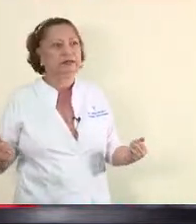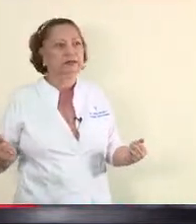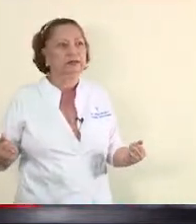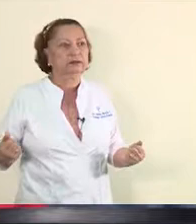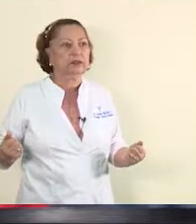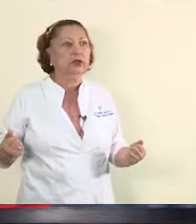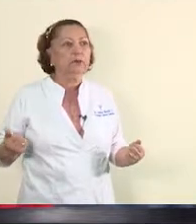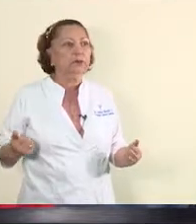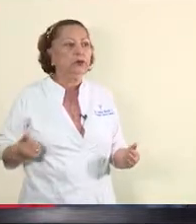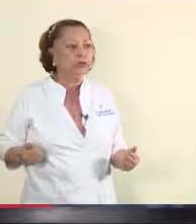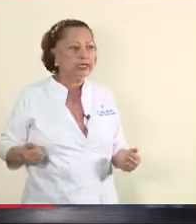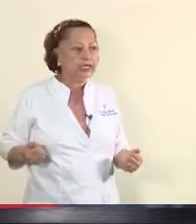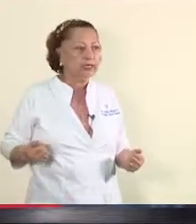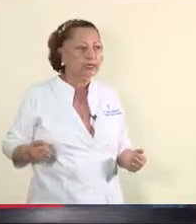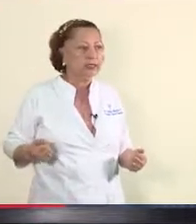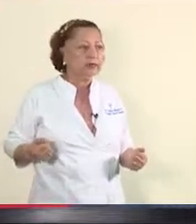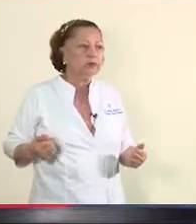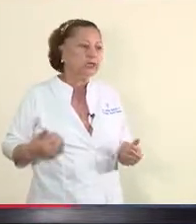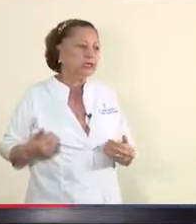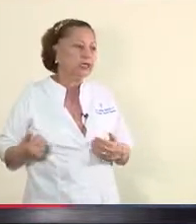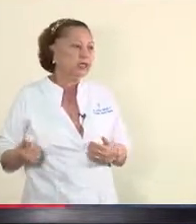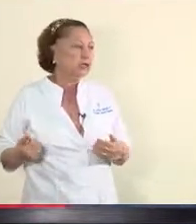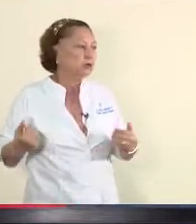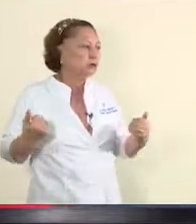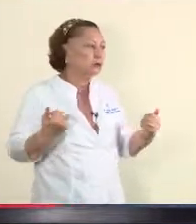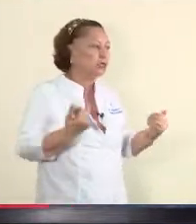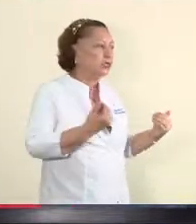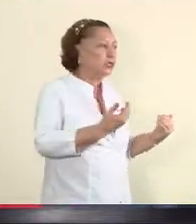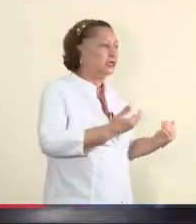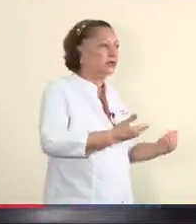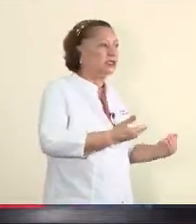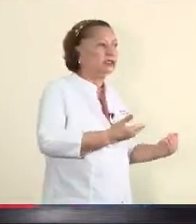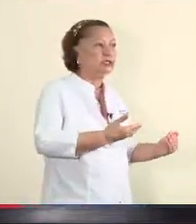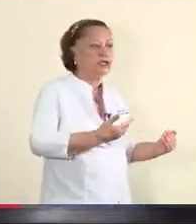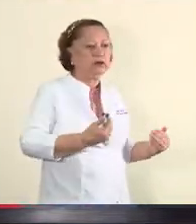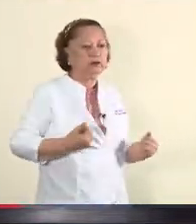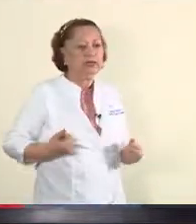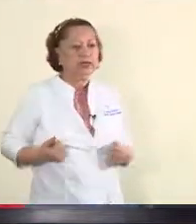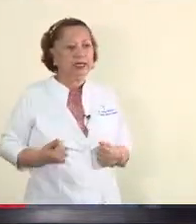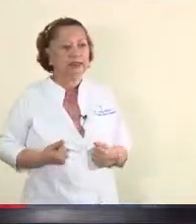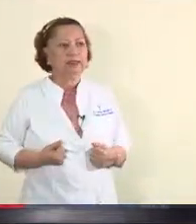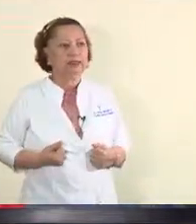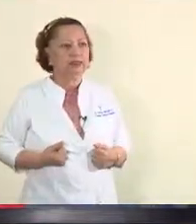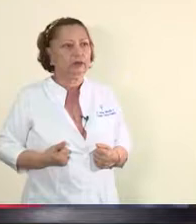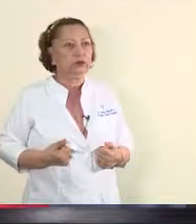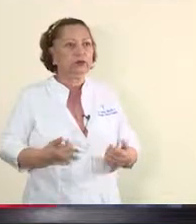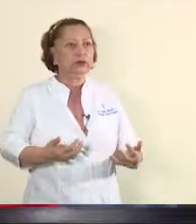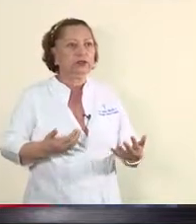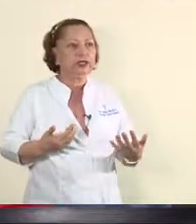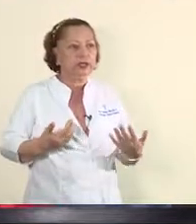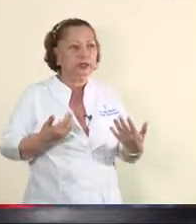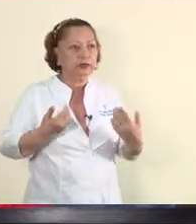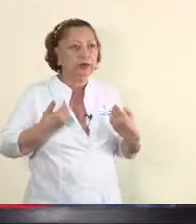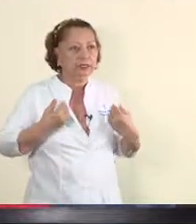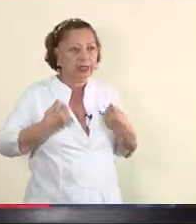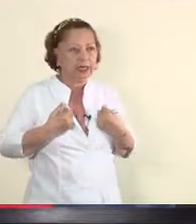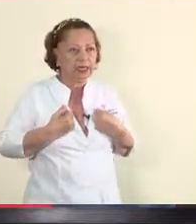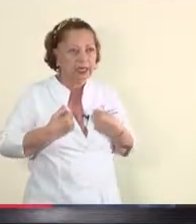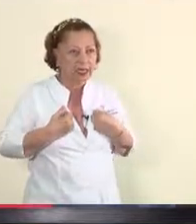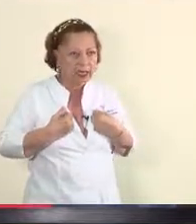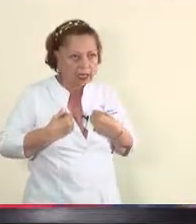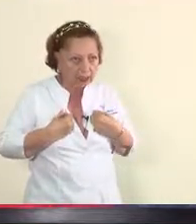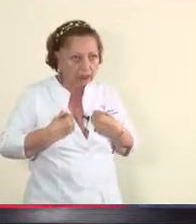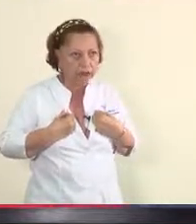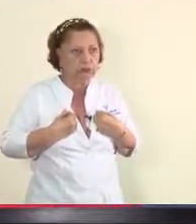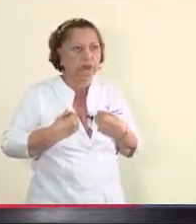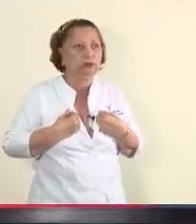resguardar. ¿Por qué? Porque ¿qué ganamos con salirle al frente a un desastre? Lo primero que tenemos que hacer es